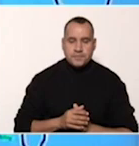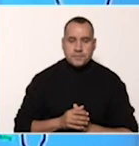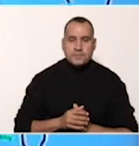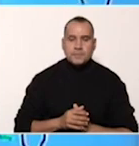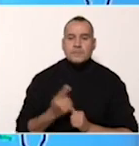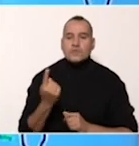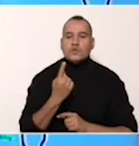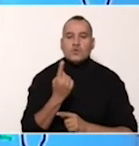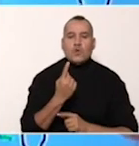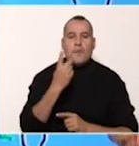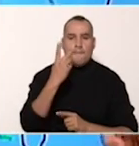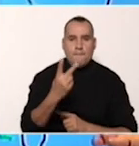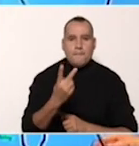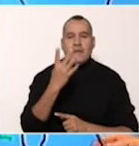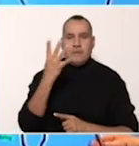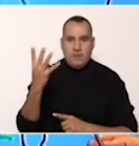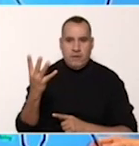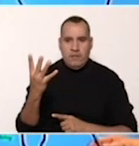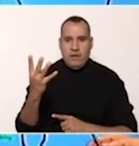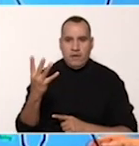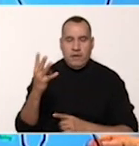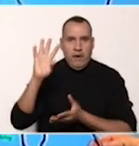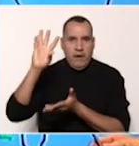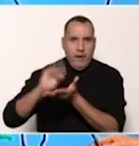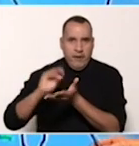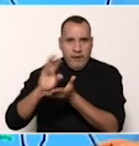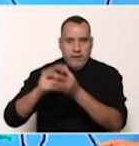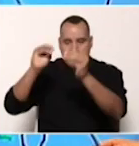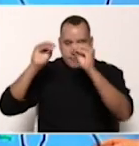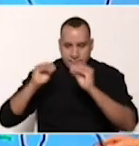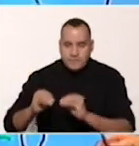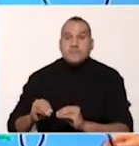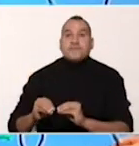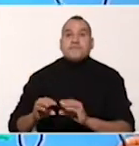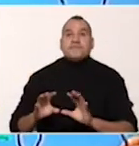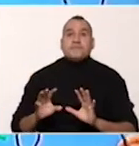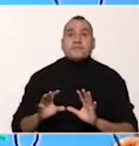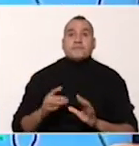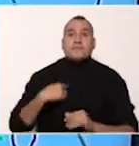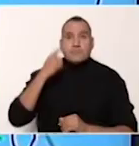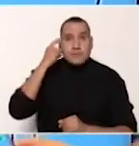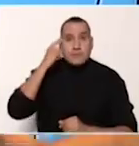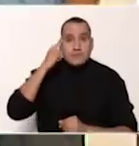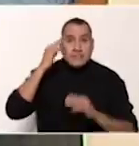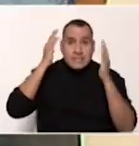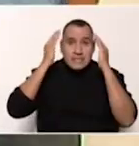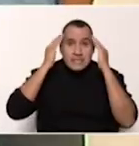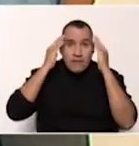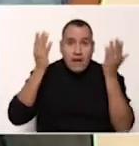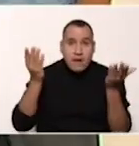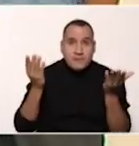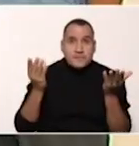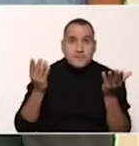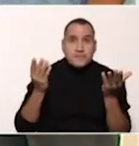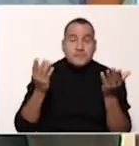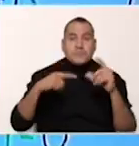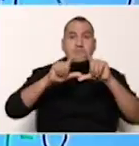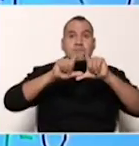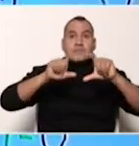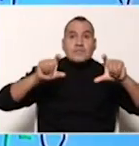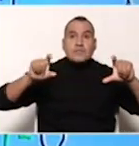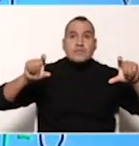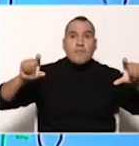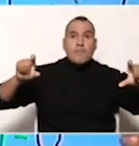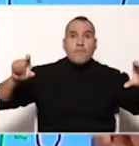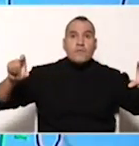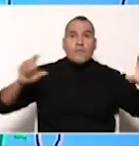término independiente más 24 lo copiamos aquí abajo. Debo hacer el énfasis de que este polinomio